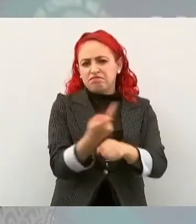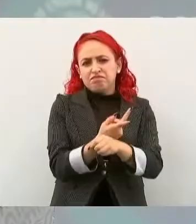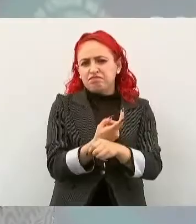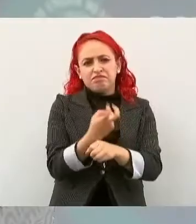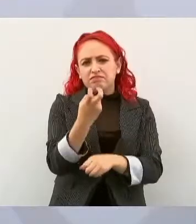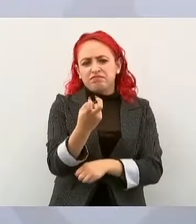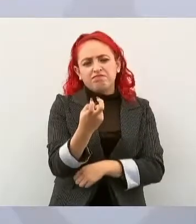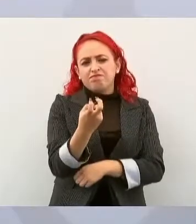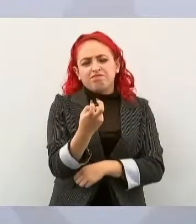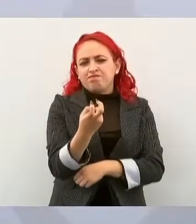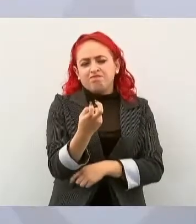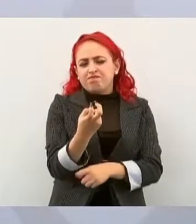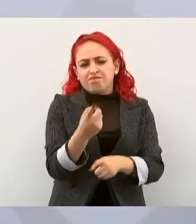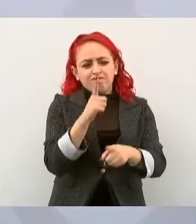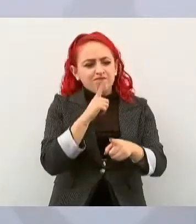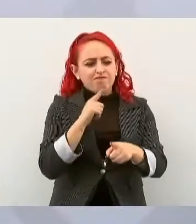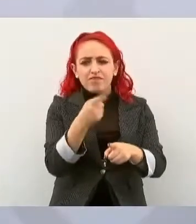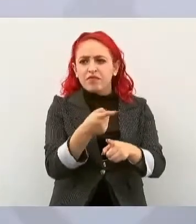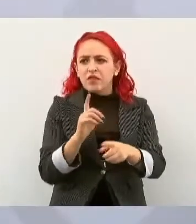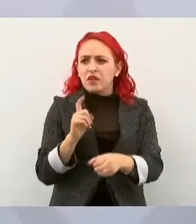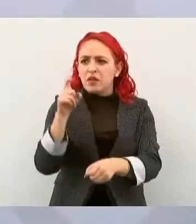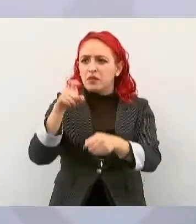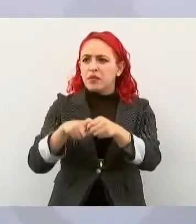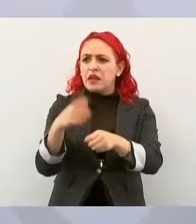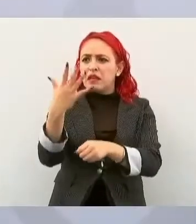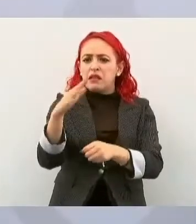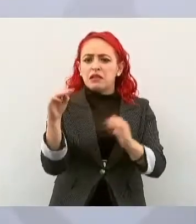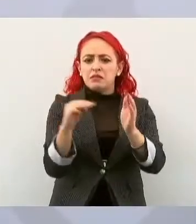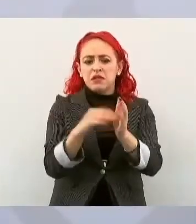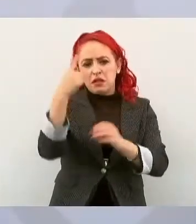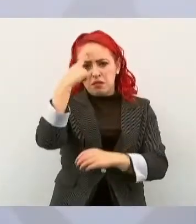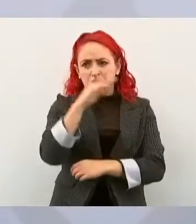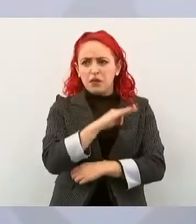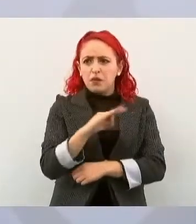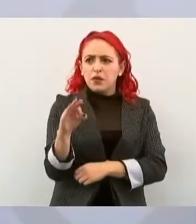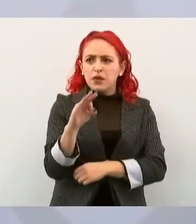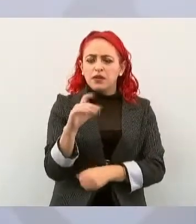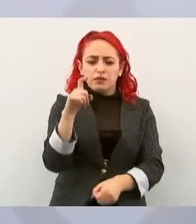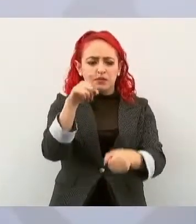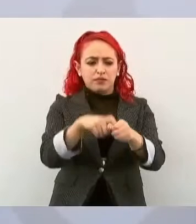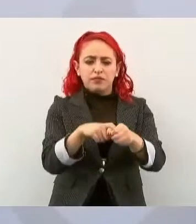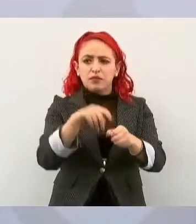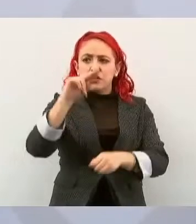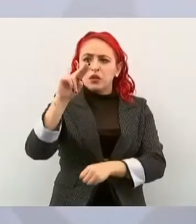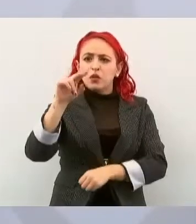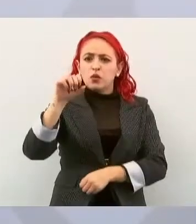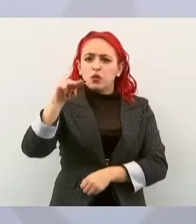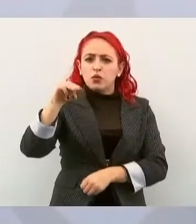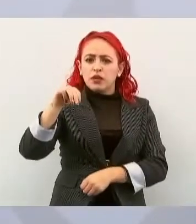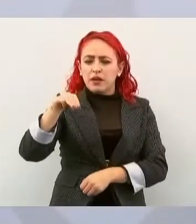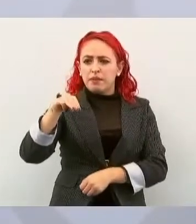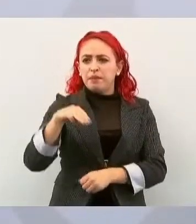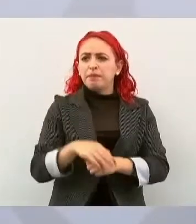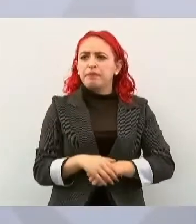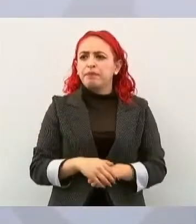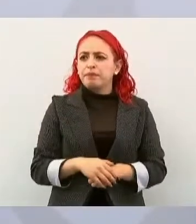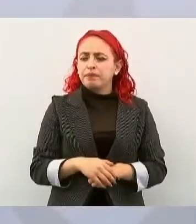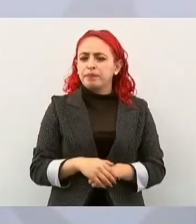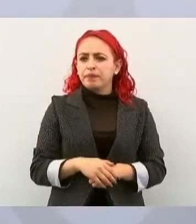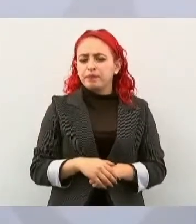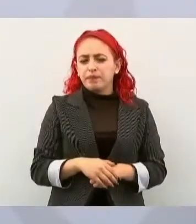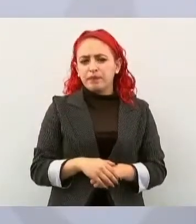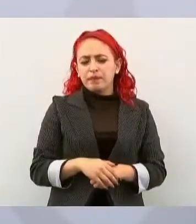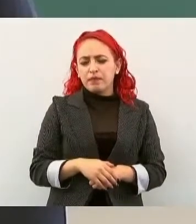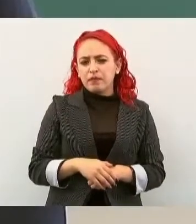es cierto. Se inscribían 10,000 para ingresar a la UNAM y